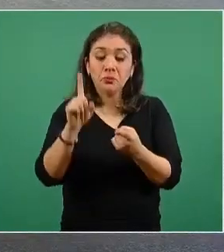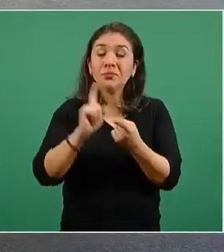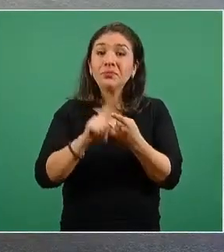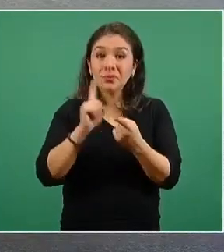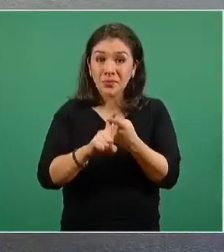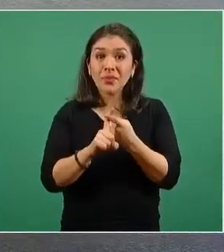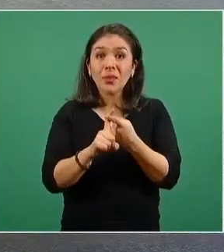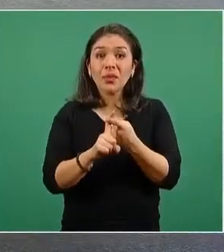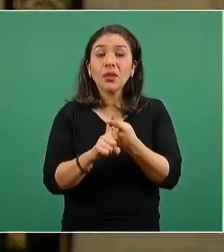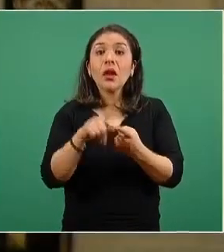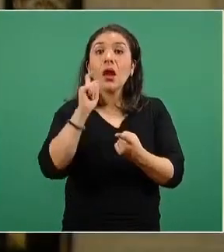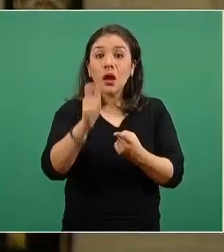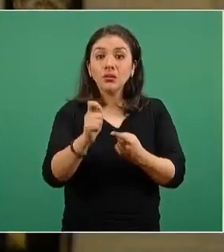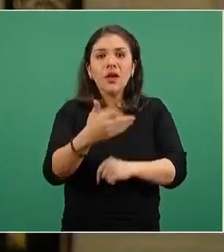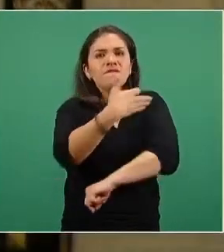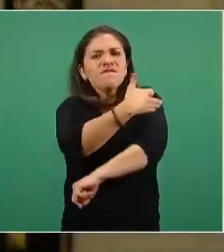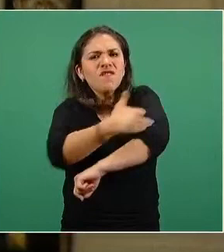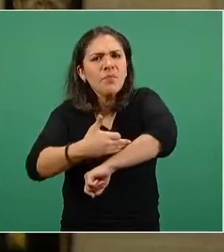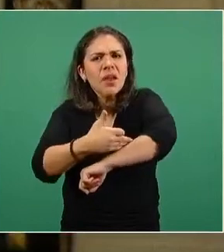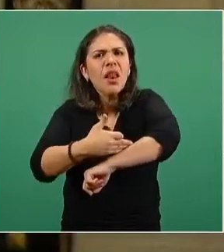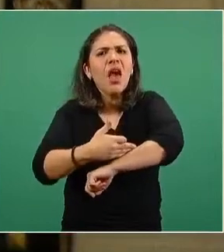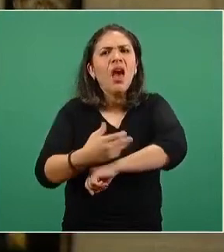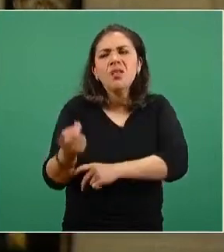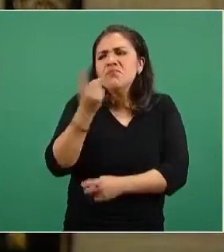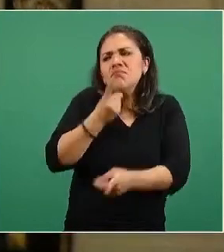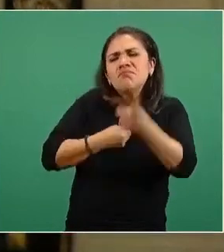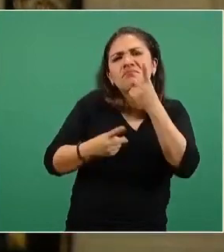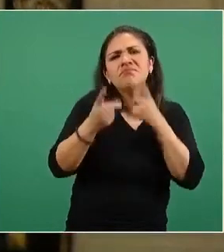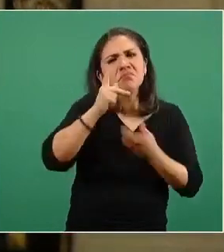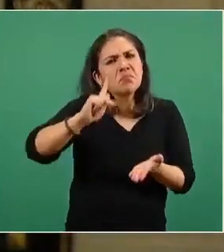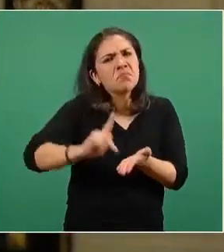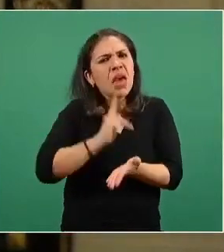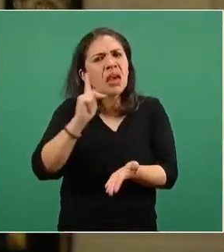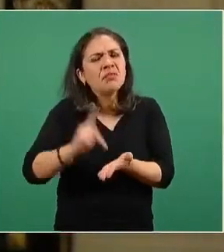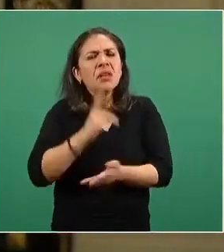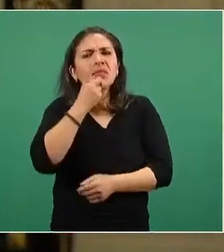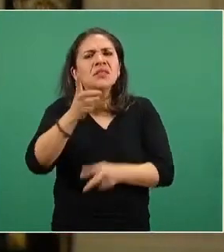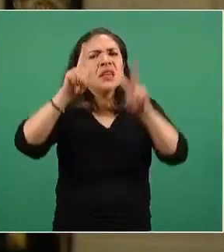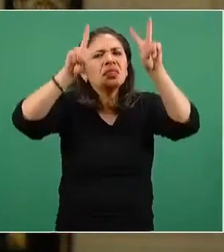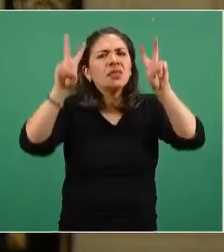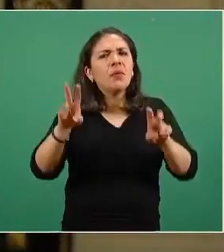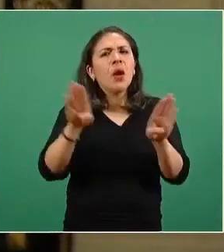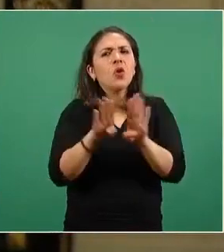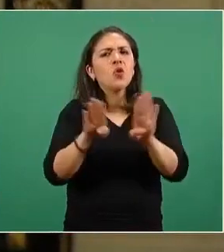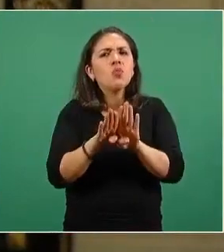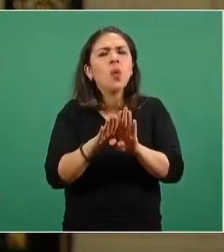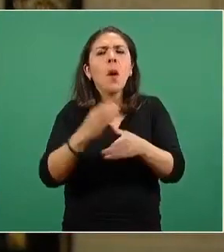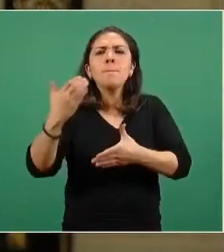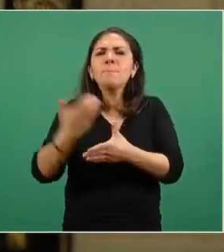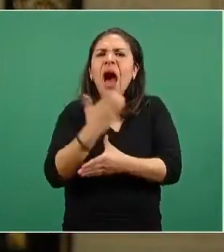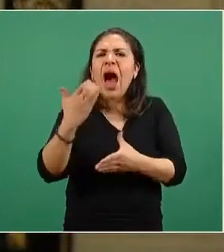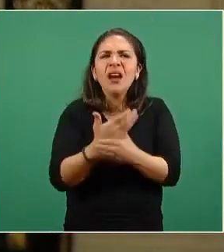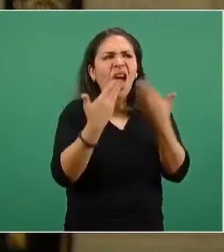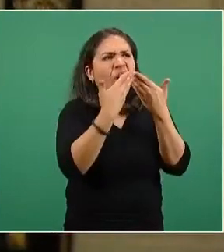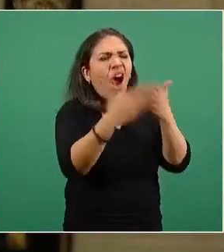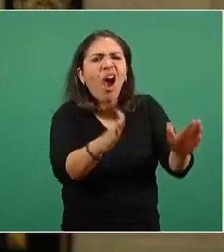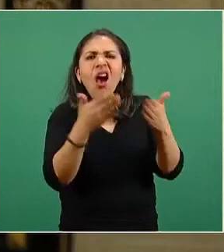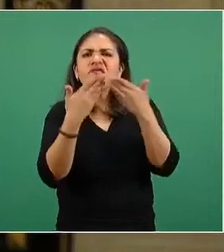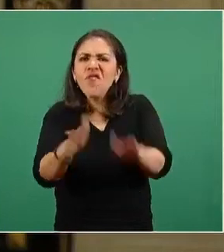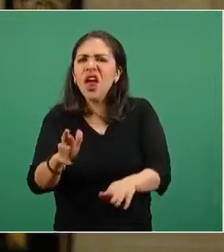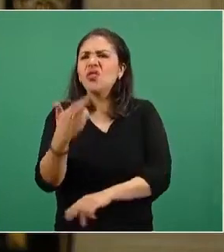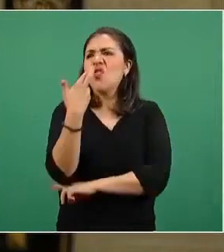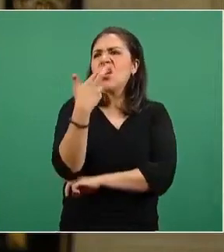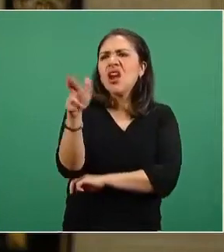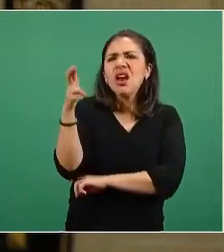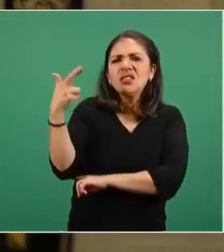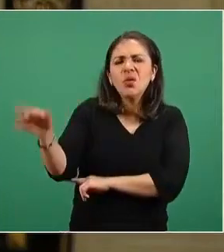primera, son familias que nos dicen, bueno, en repetidas ocasiones se ha hablado del tema de bares abiertos,